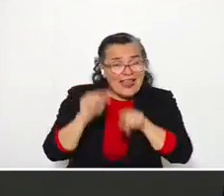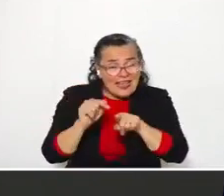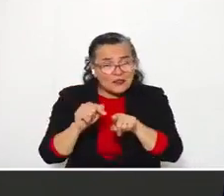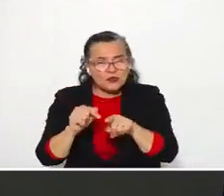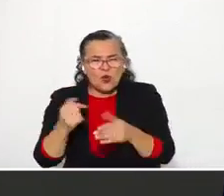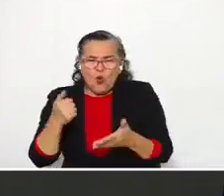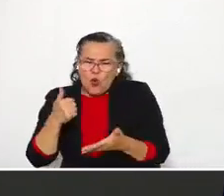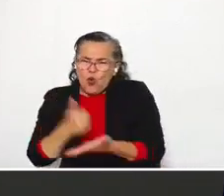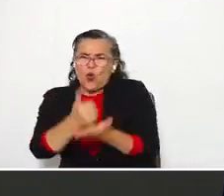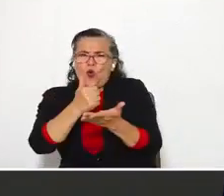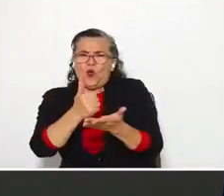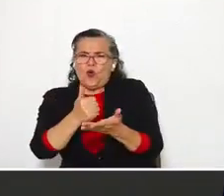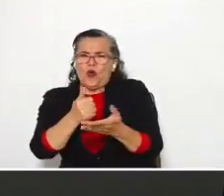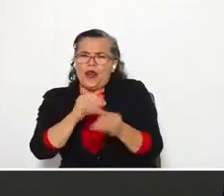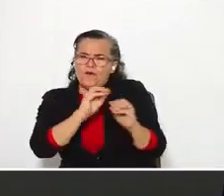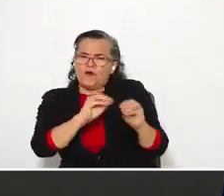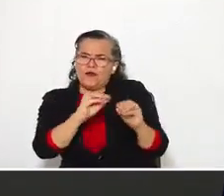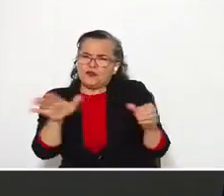formación integral